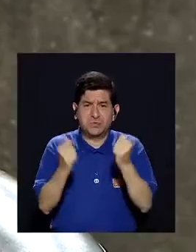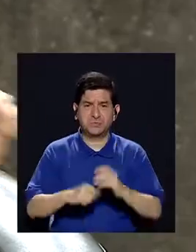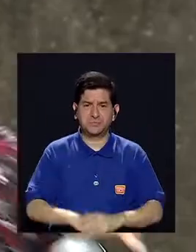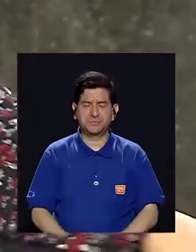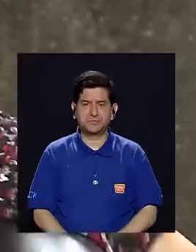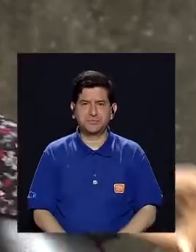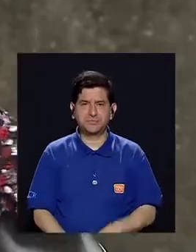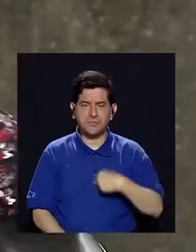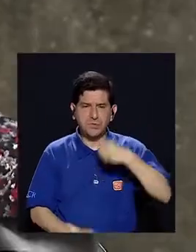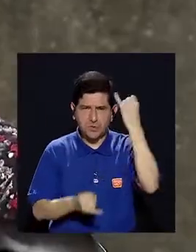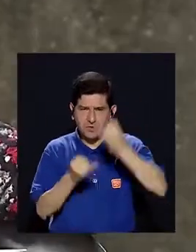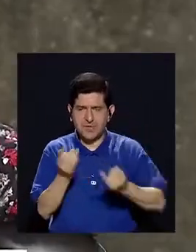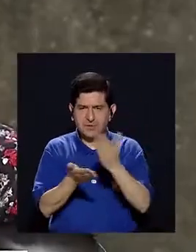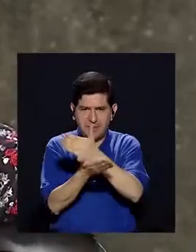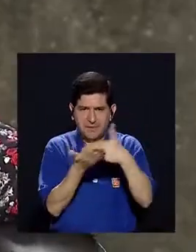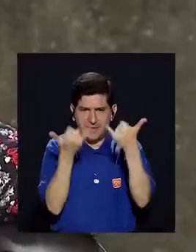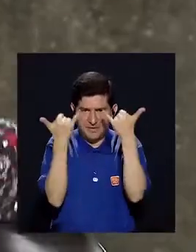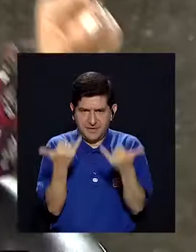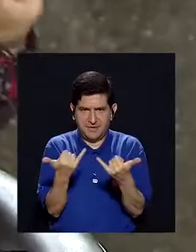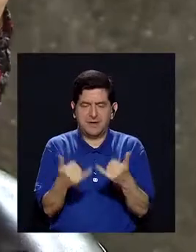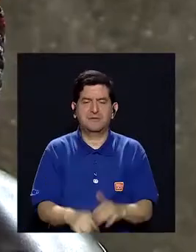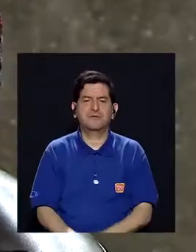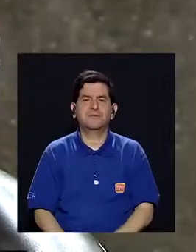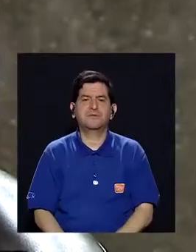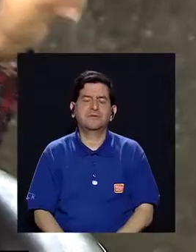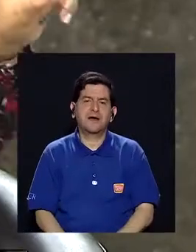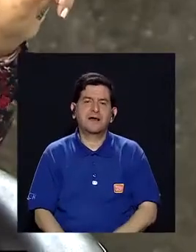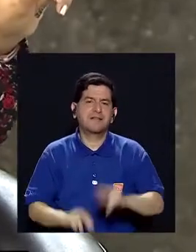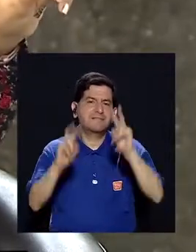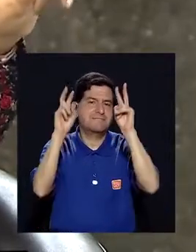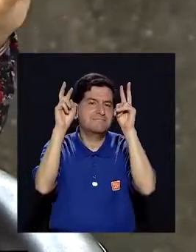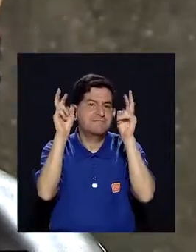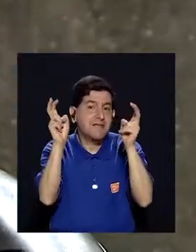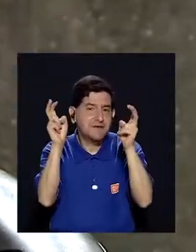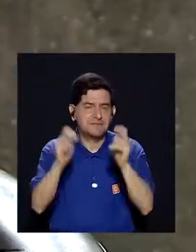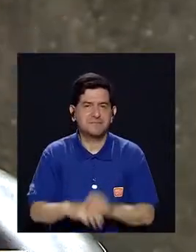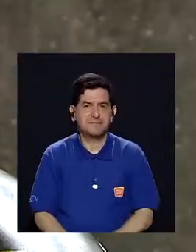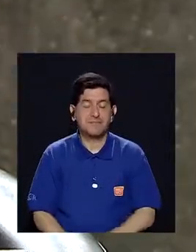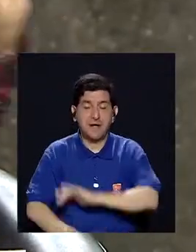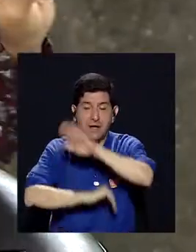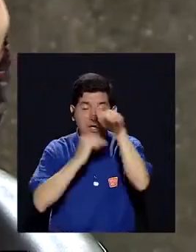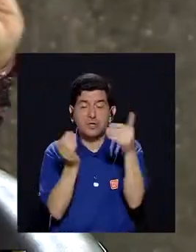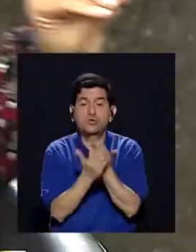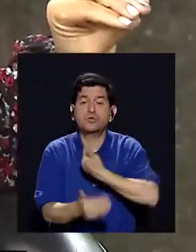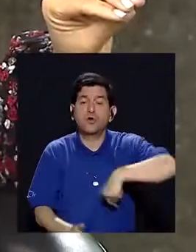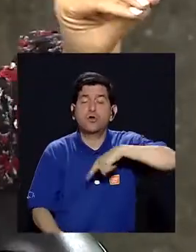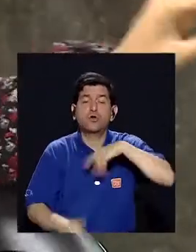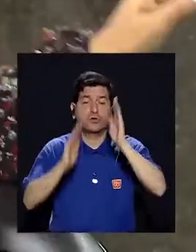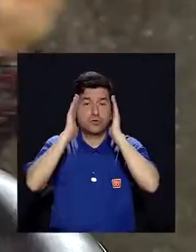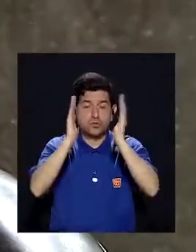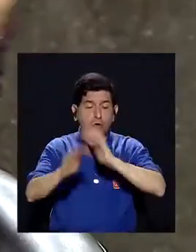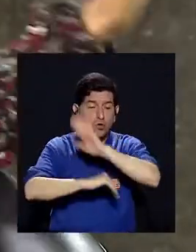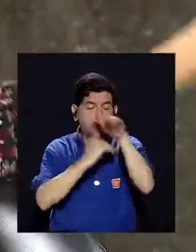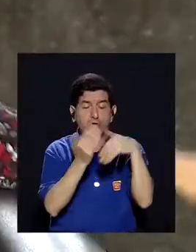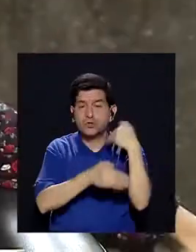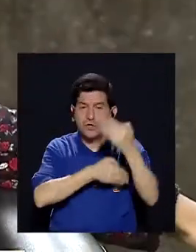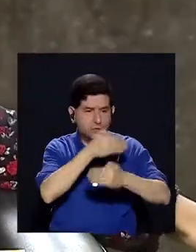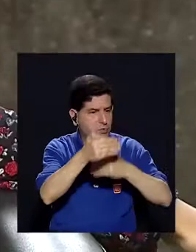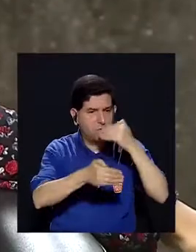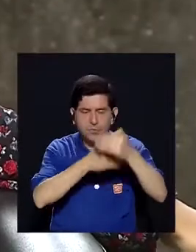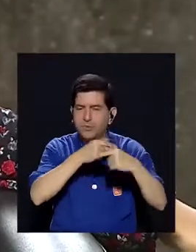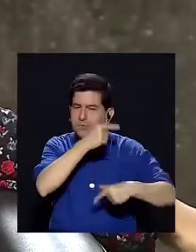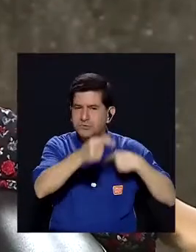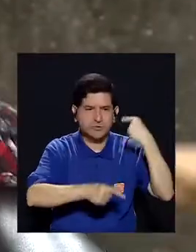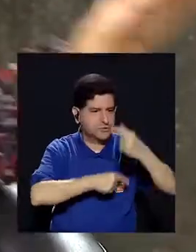Eugenio, quisiera cerrar este bloque con esto. El tema nos atañe a todos y a todas, en todas las